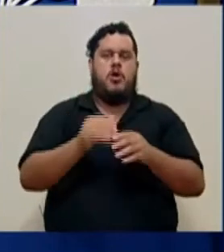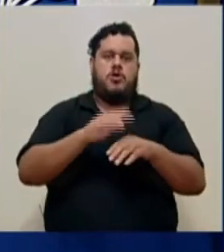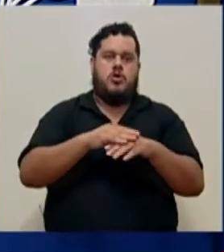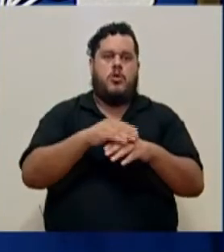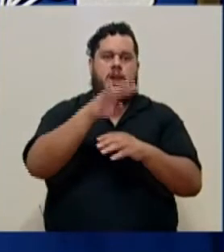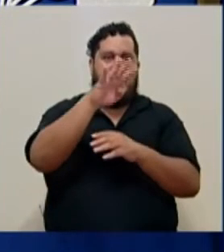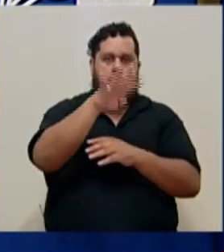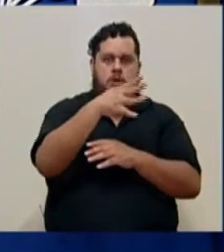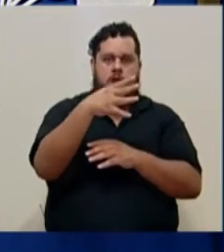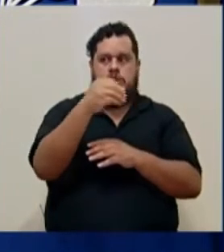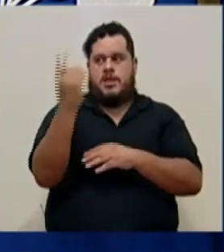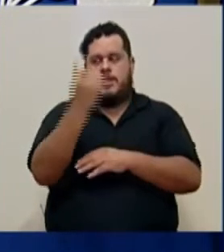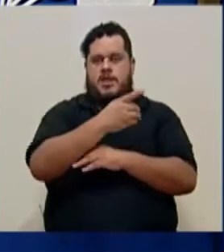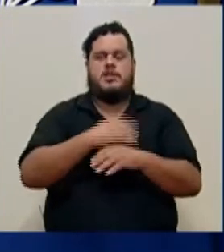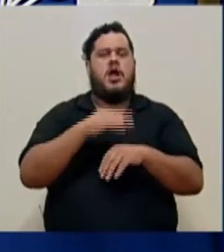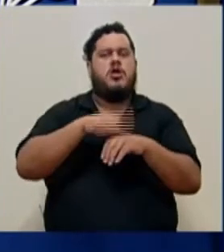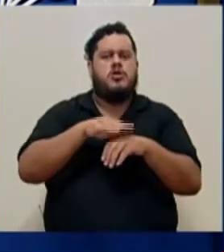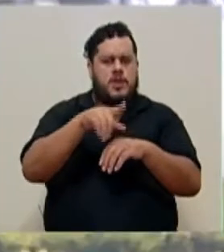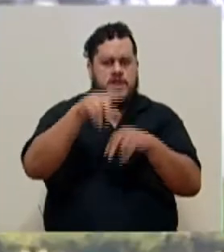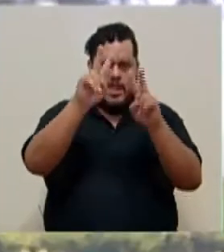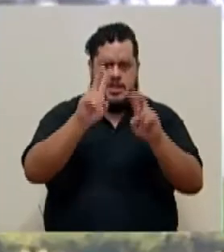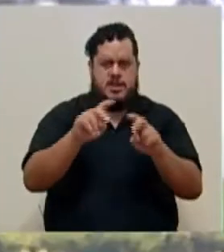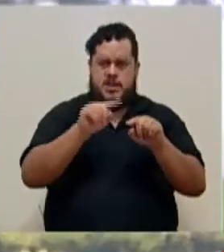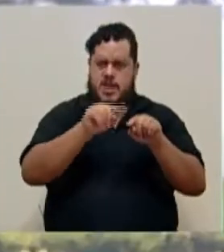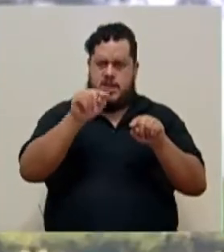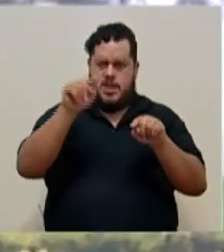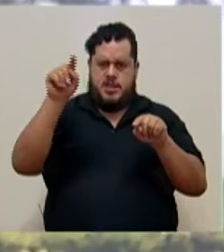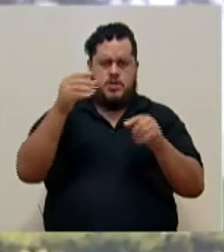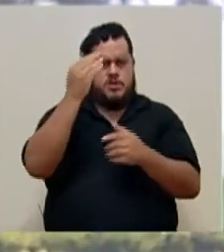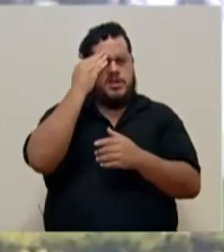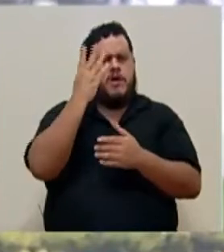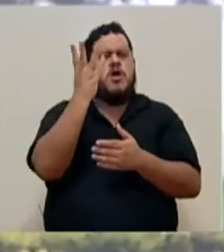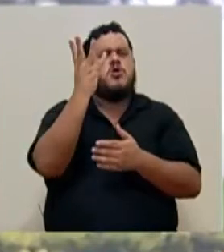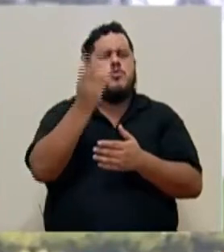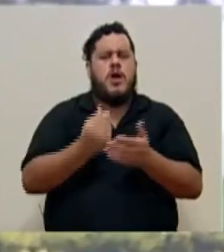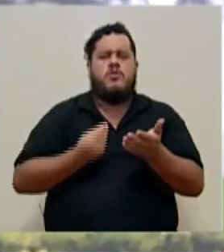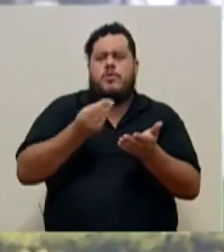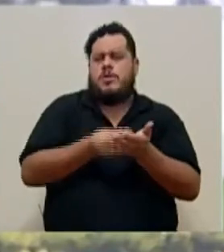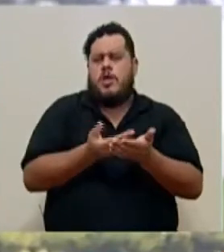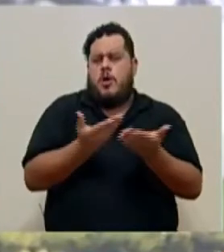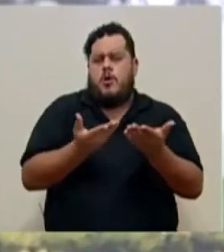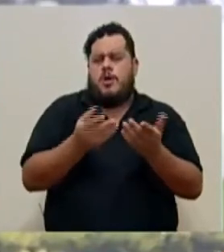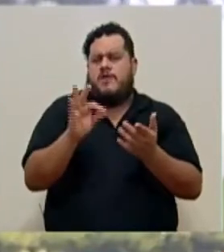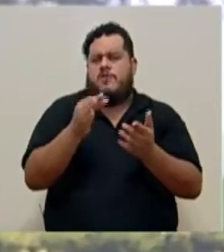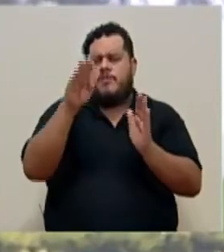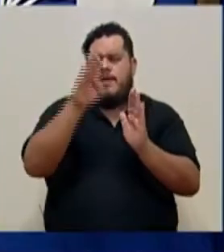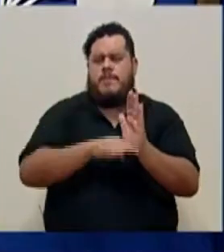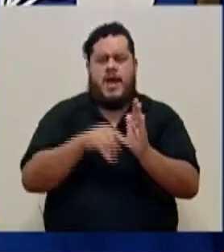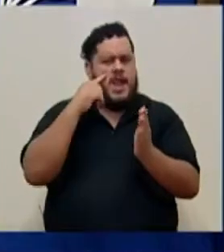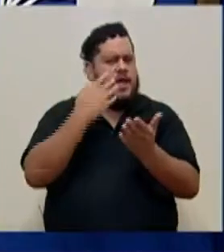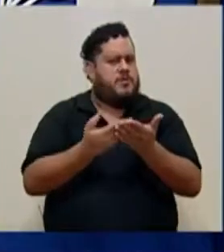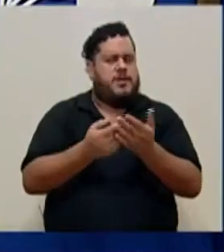días. Sí. Sobre ese análisis estadístico, ¿se sabe en qué medida, cuánto aportaría o en qué medida baja la probabilidad?